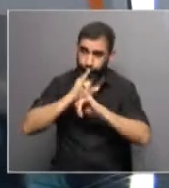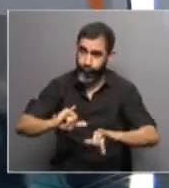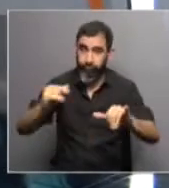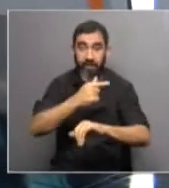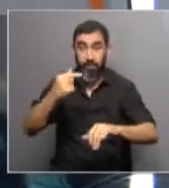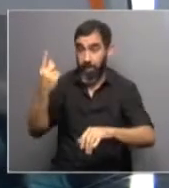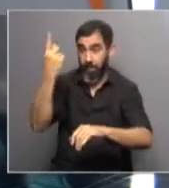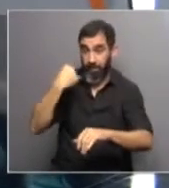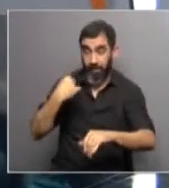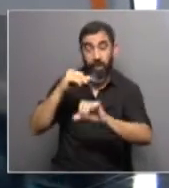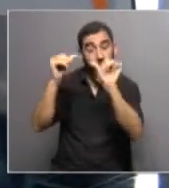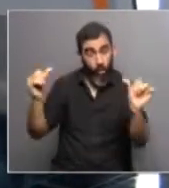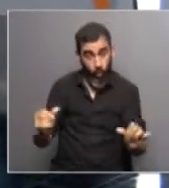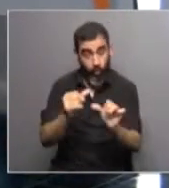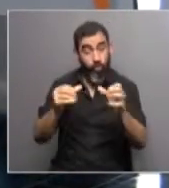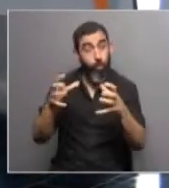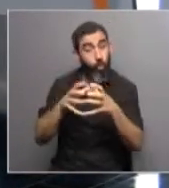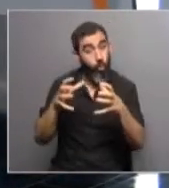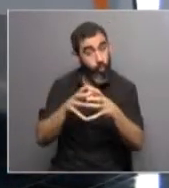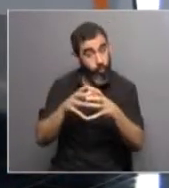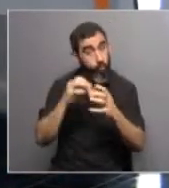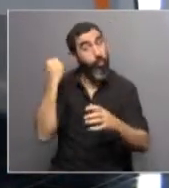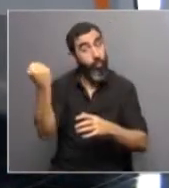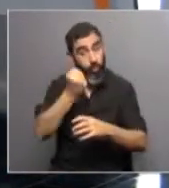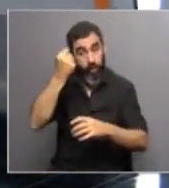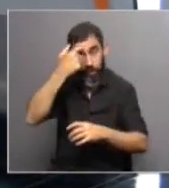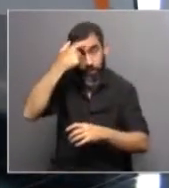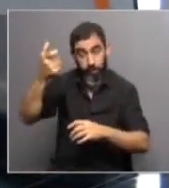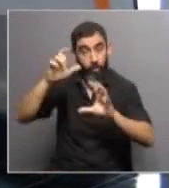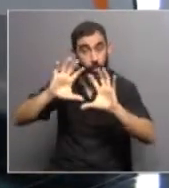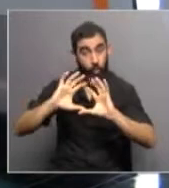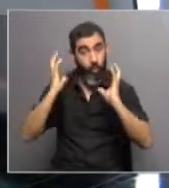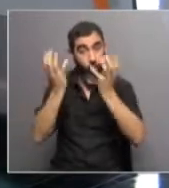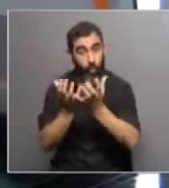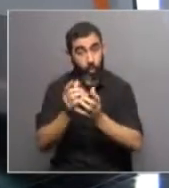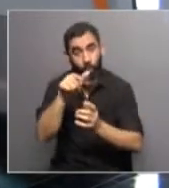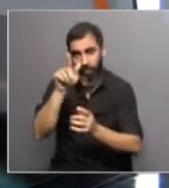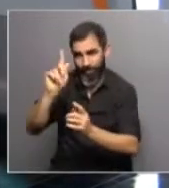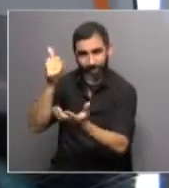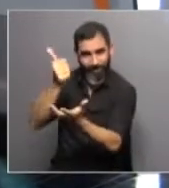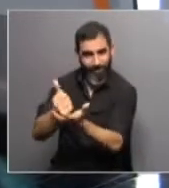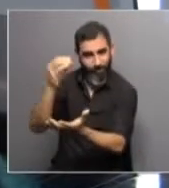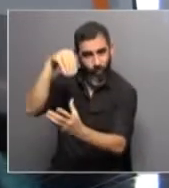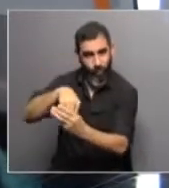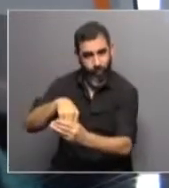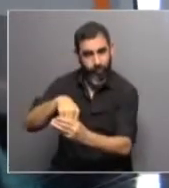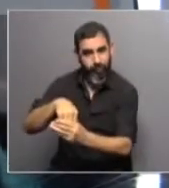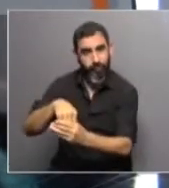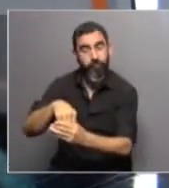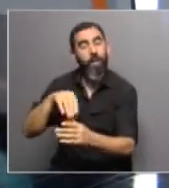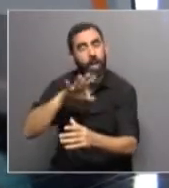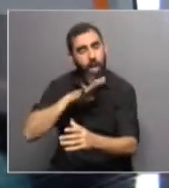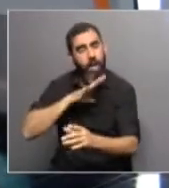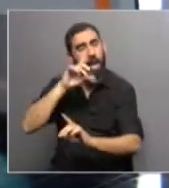pasada, generado por un grupo importantísimo de expertos a nivel planetario, entre los cuales estás vos también, bueno, emite una